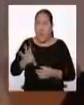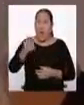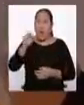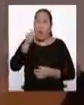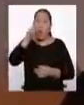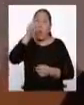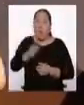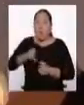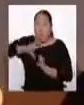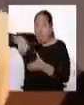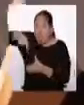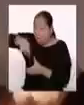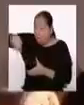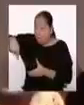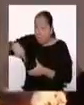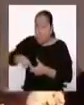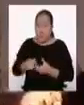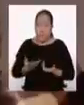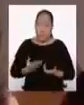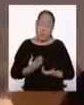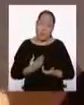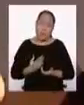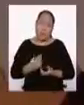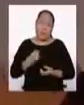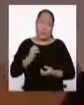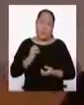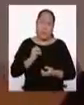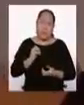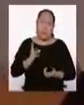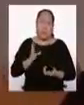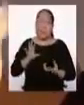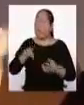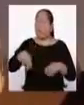toda honestidad, con mucha confianza en el proyecto, pero dije,